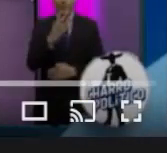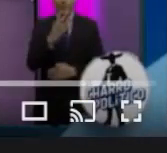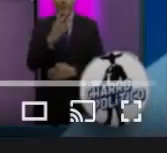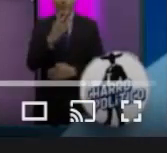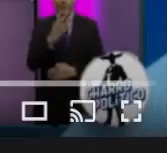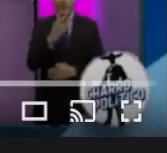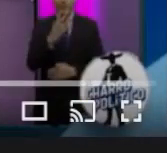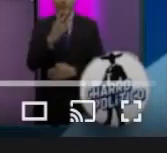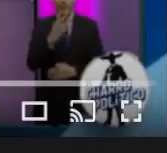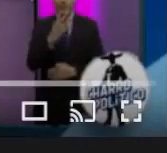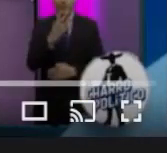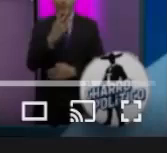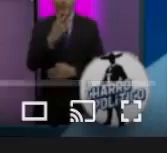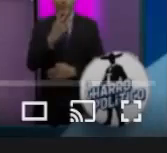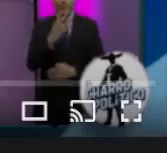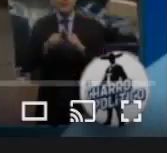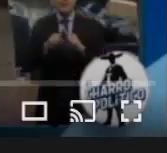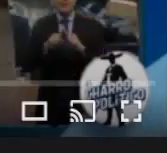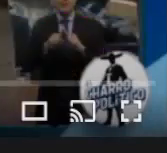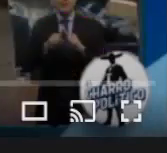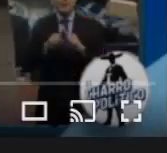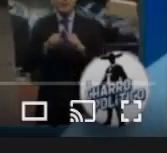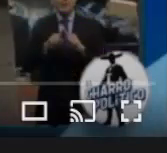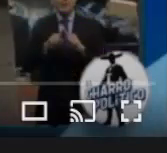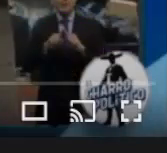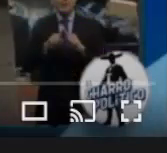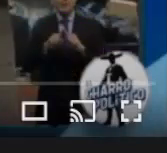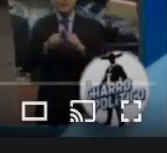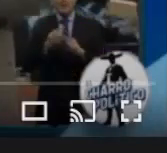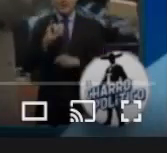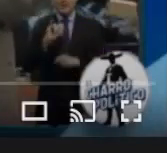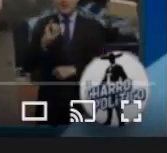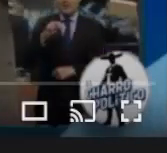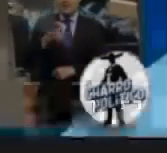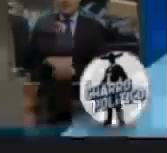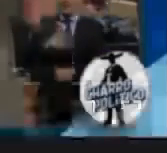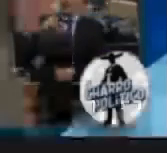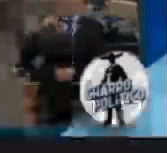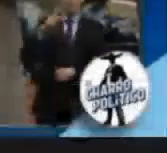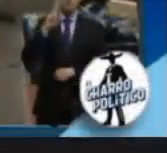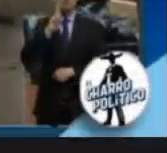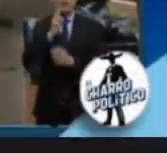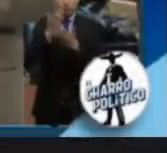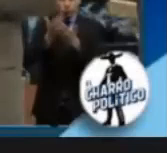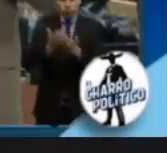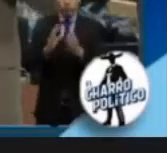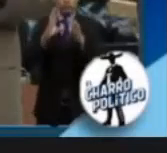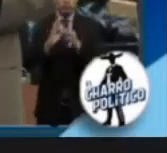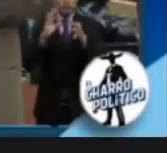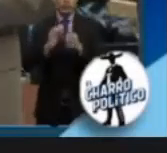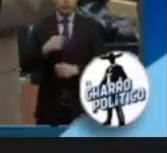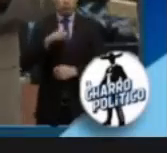dio Lorenzo Córdoba. Como para qué daba el mensaje Lorenzo Córdoba, nadie lo quiere ver. Argumentos a favor o en contra de